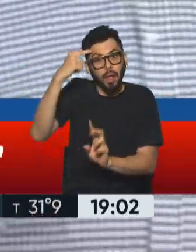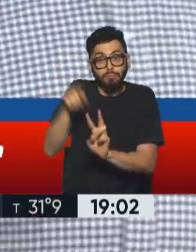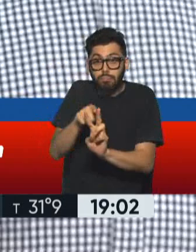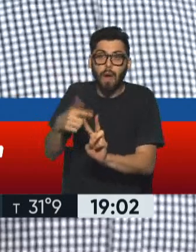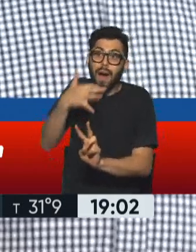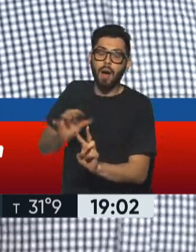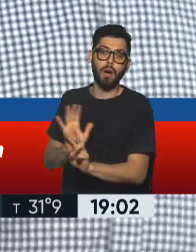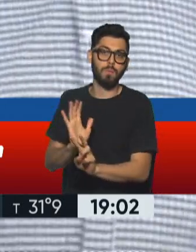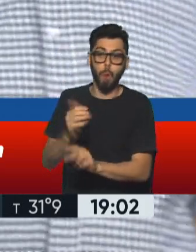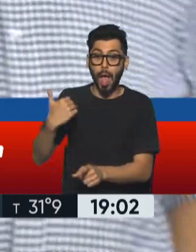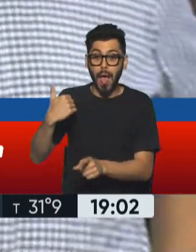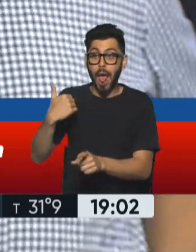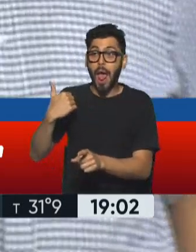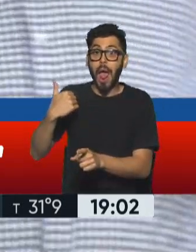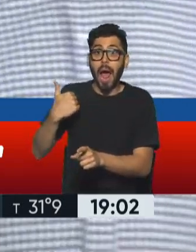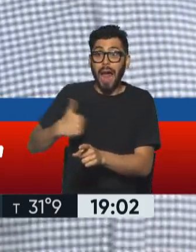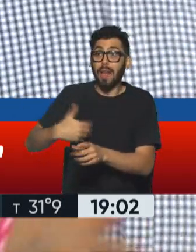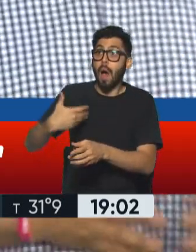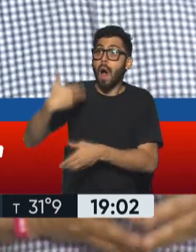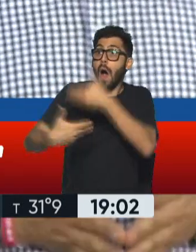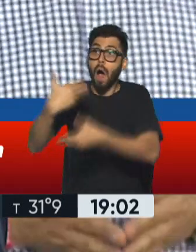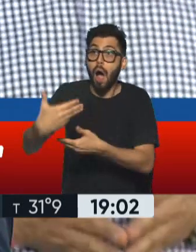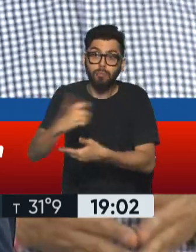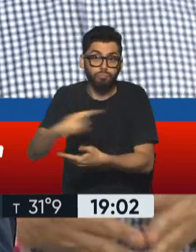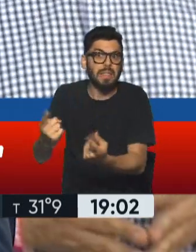sin educación dada por el Estado.